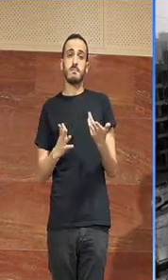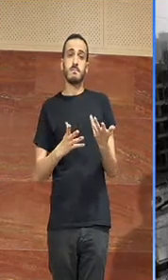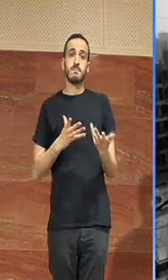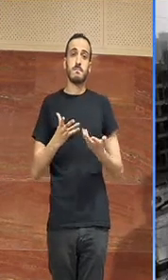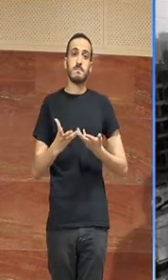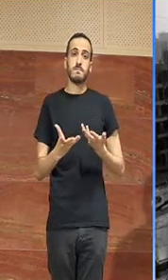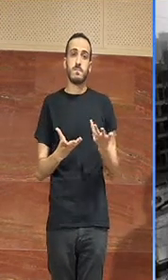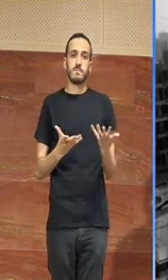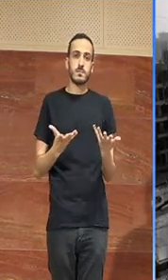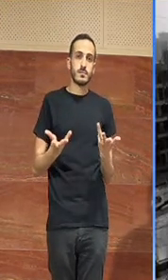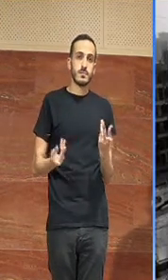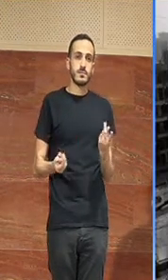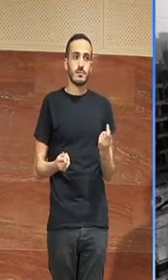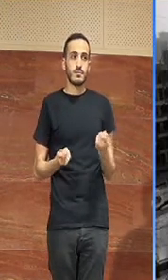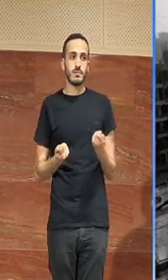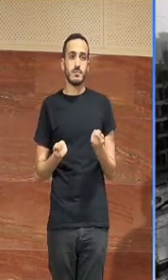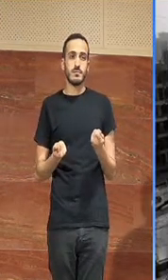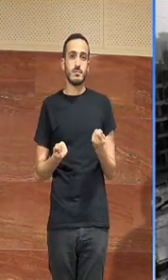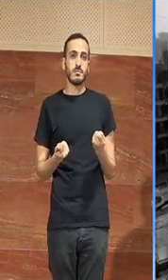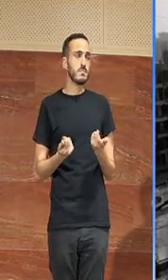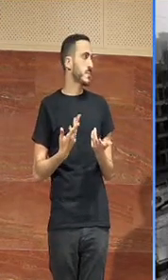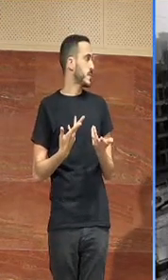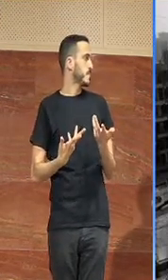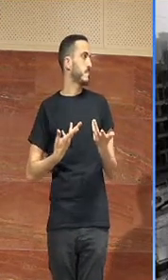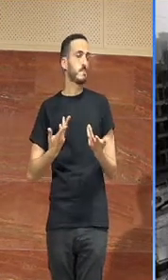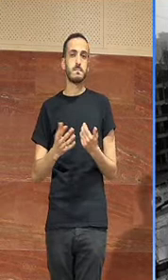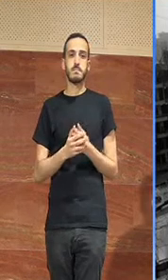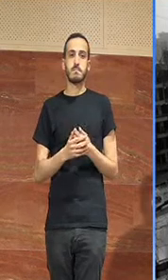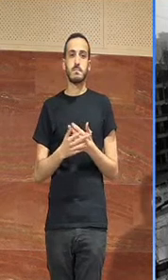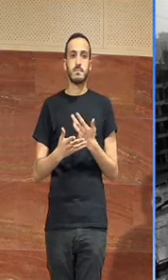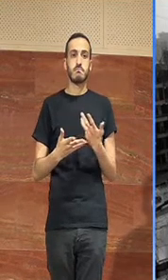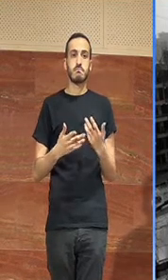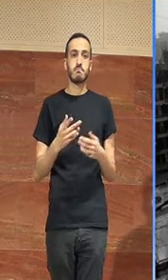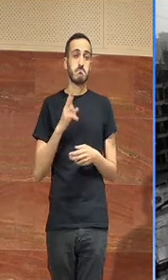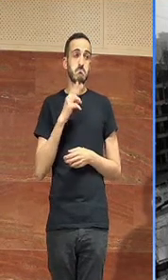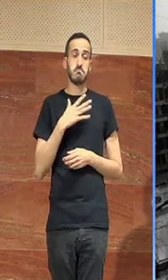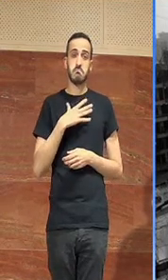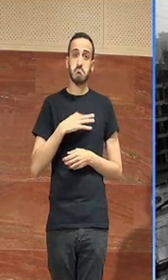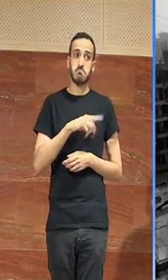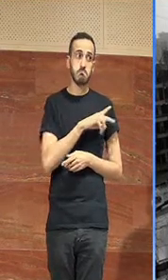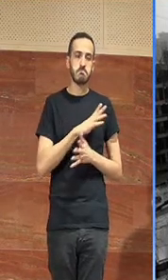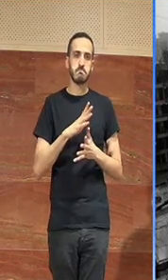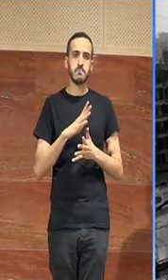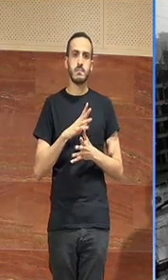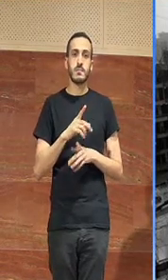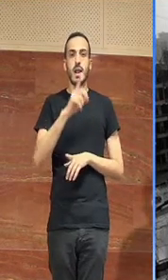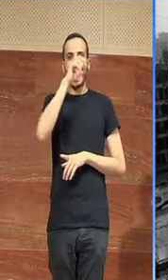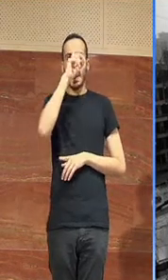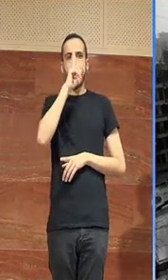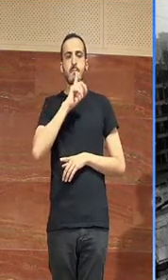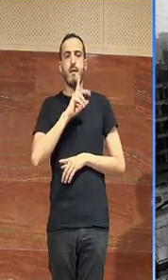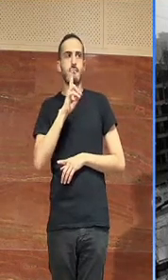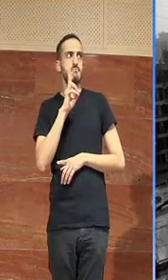no se proyecta. ¿Se puede ver? Ah, se puede ver. La imagen se puede ver el slam de